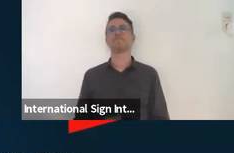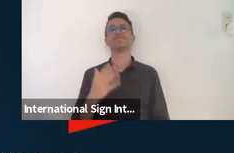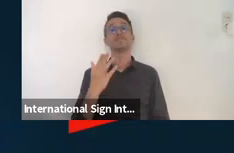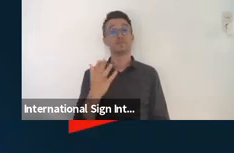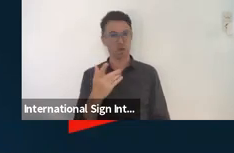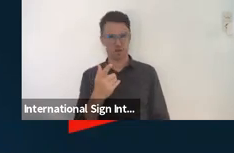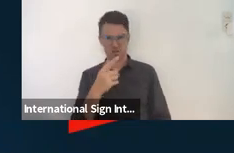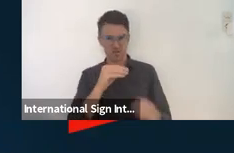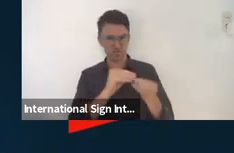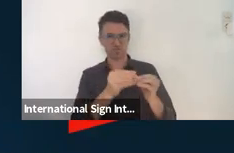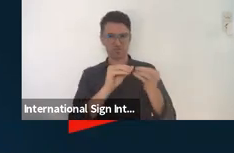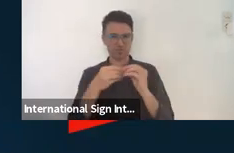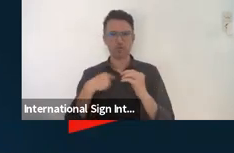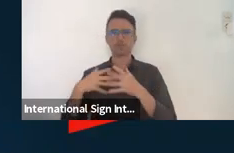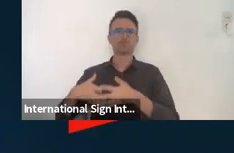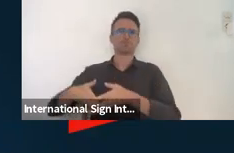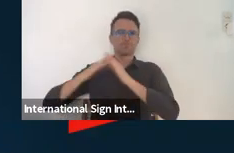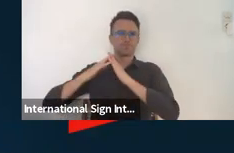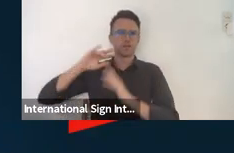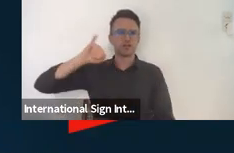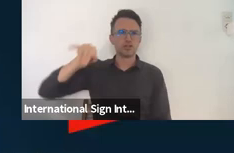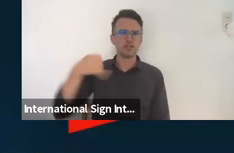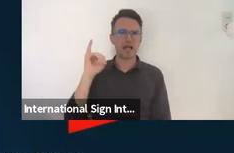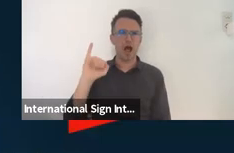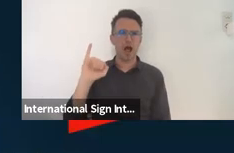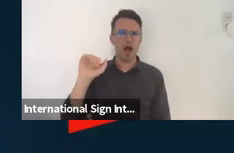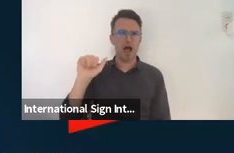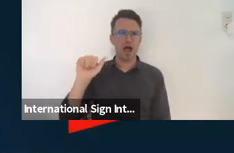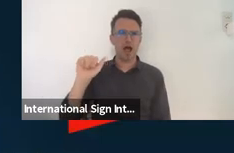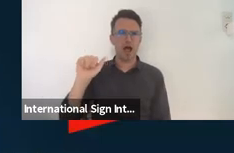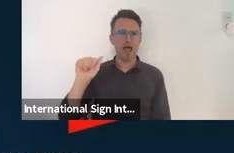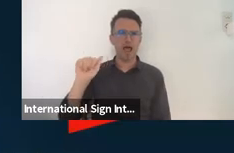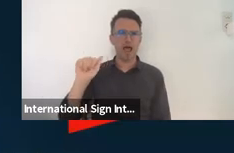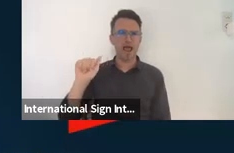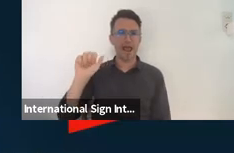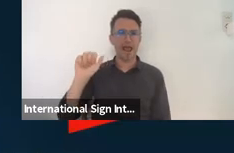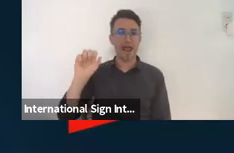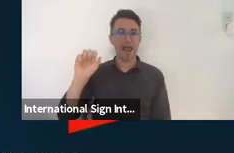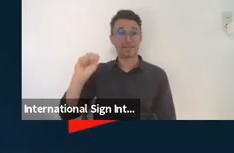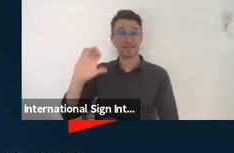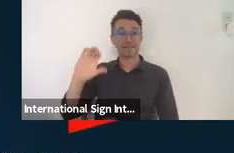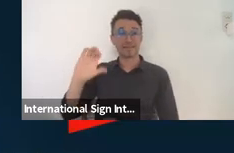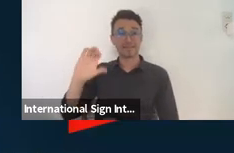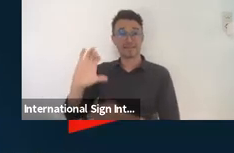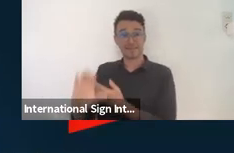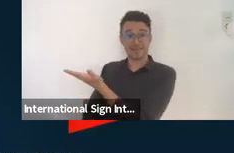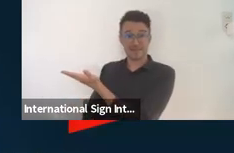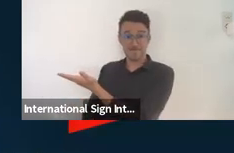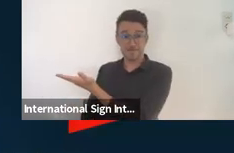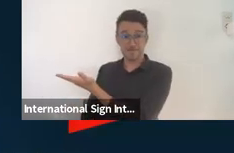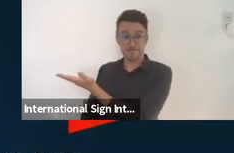nos autoidentificamos, ya que fuera de las organizaciones, en muchos de estos casos, esto está mal